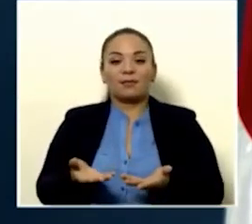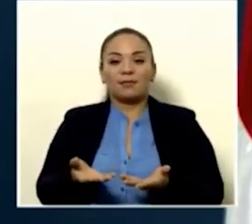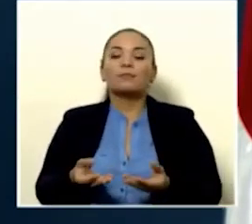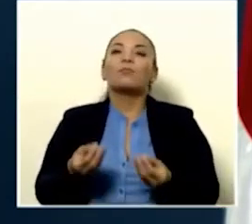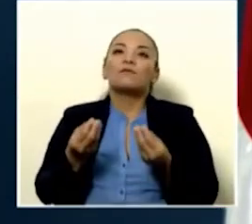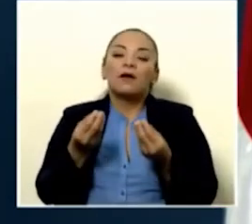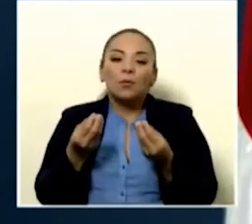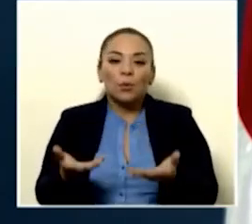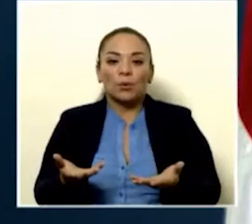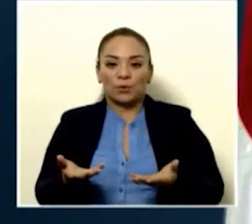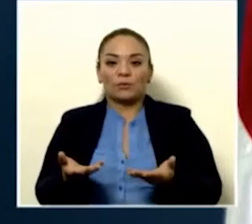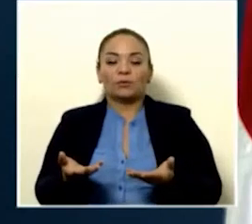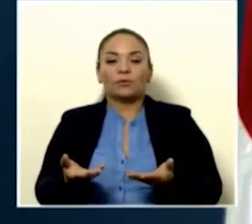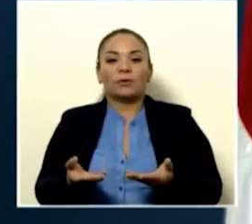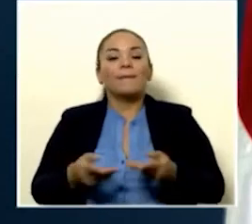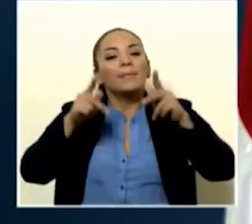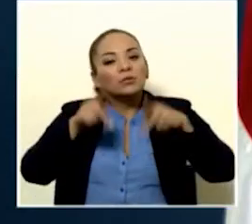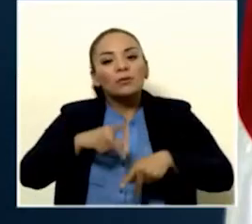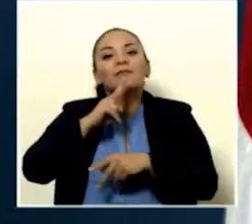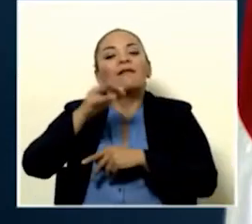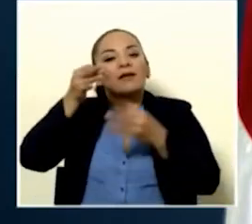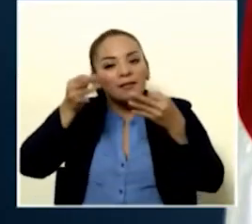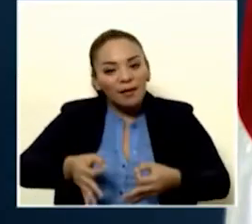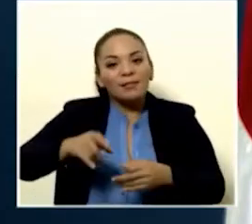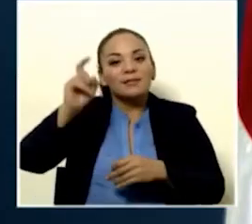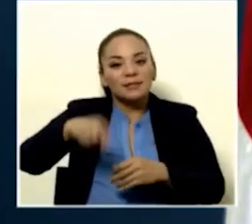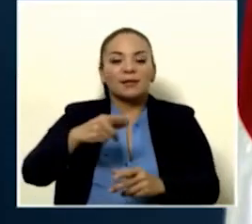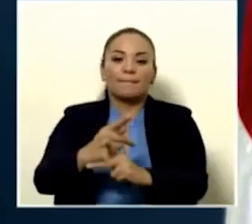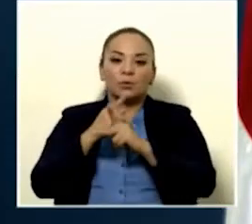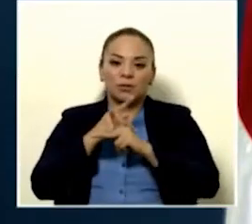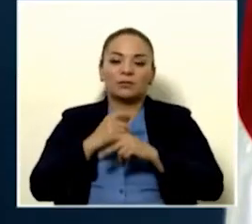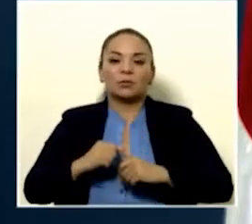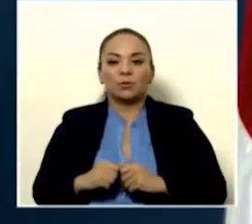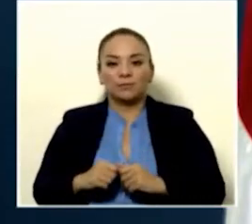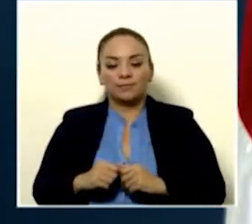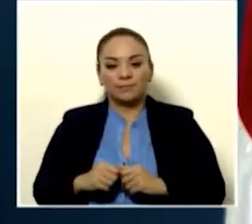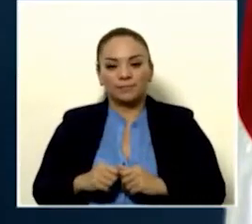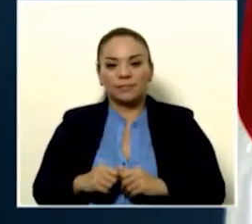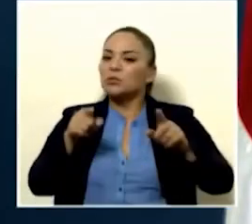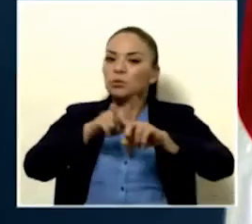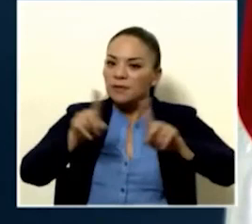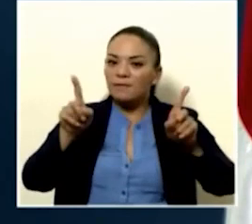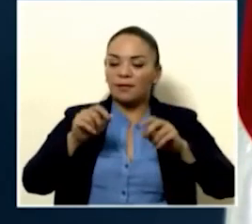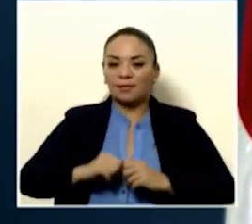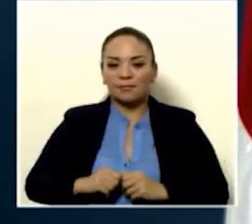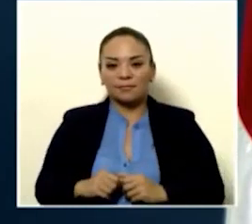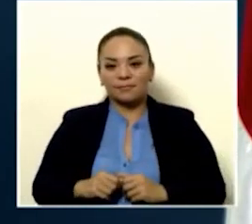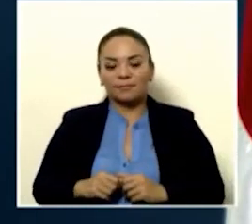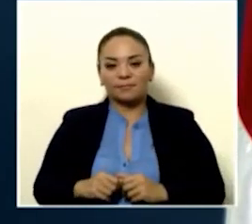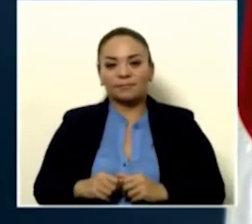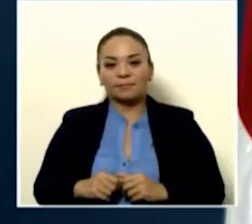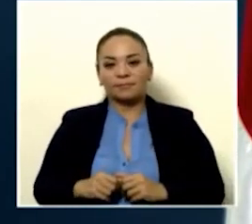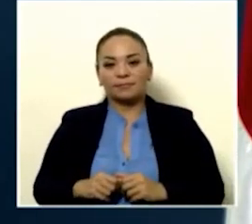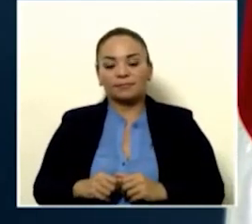el amor de Dios, necesitan protección. Pero eso es muy diferente.